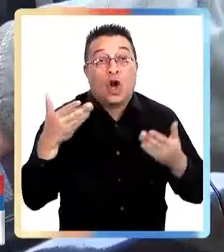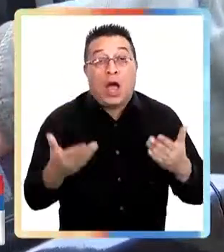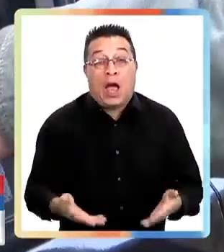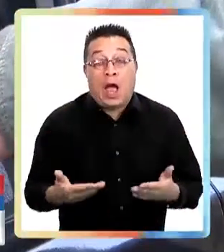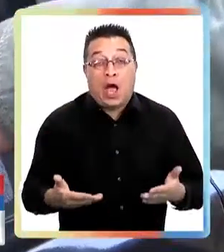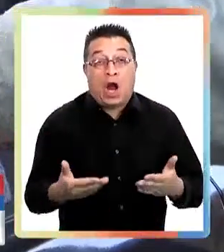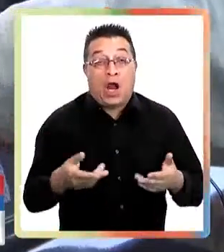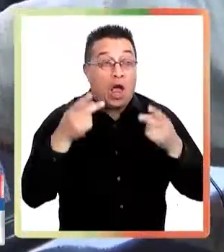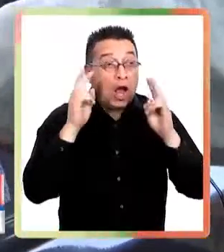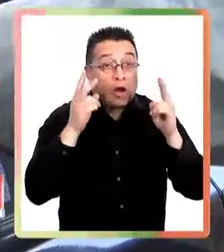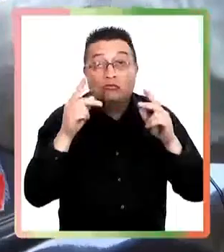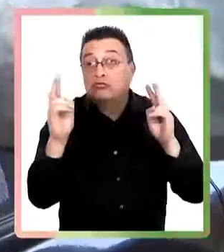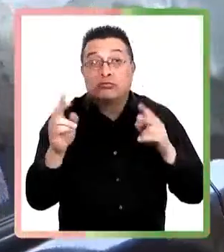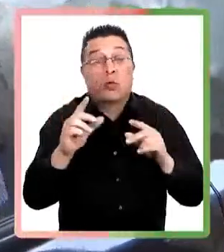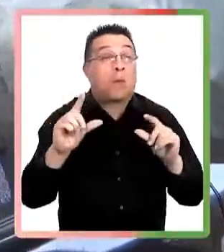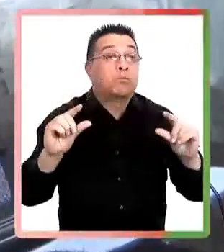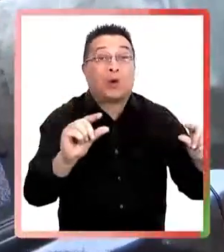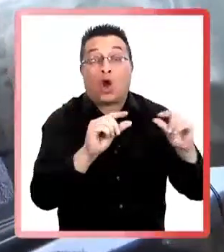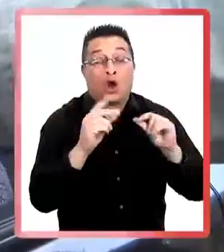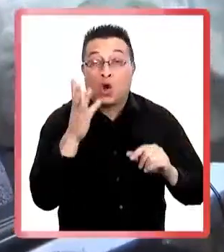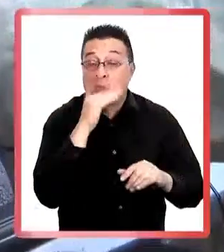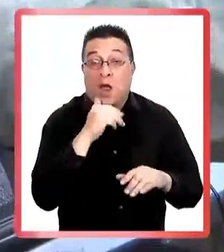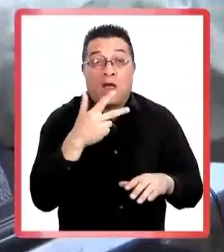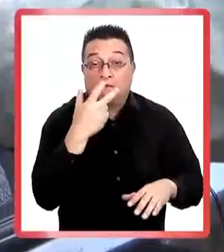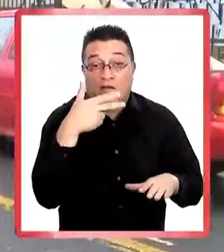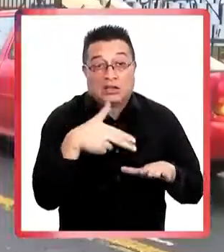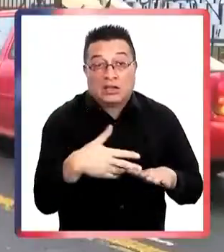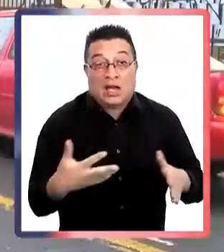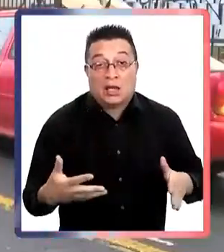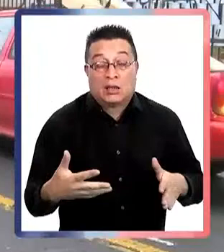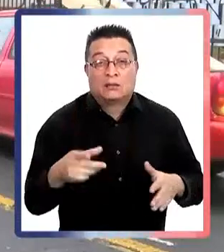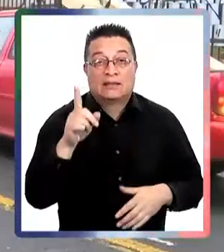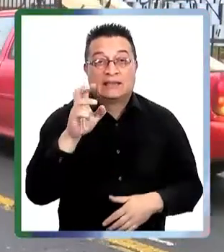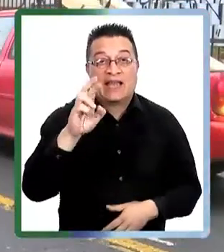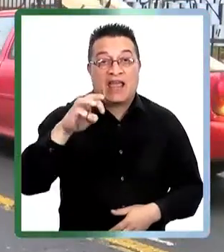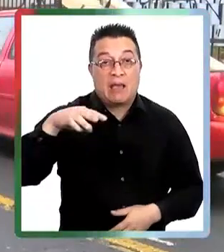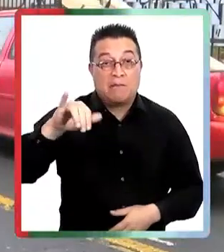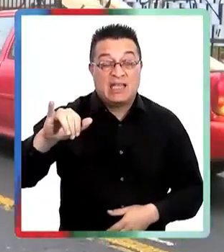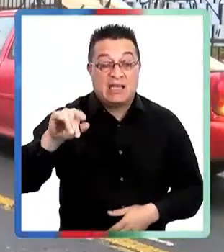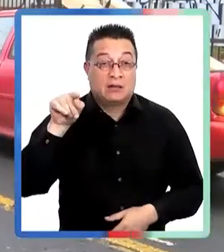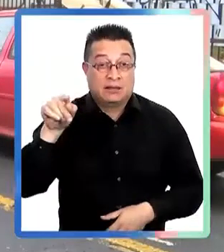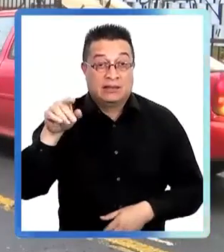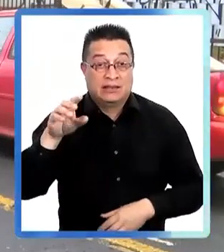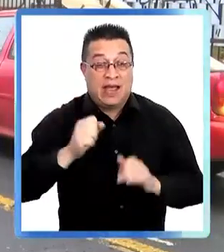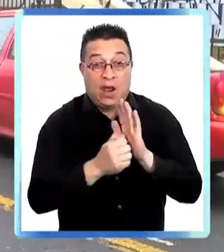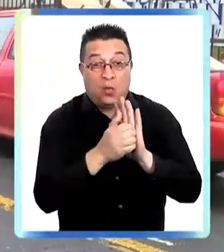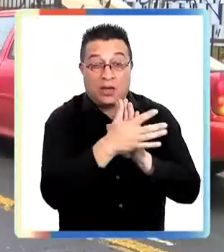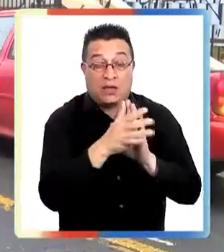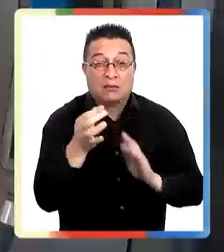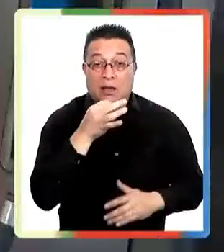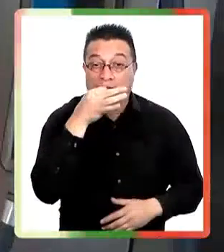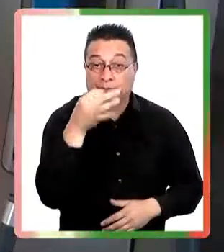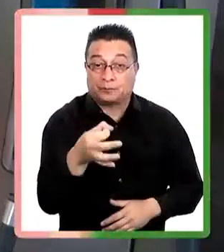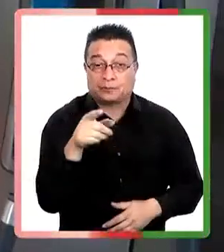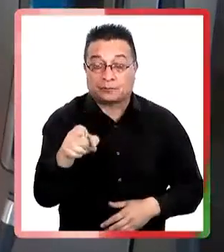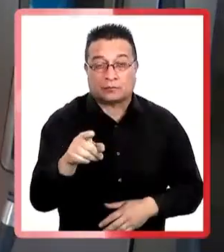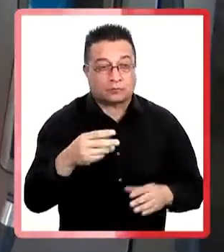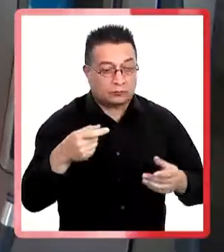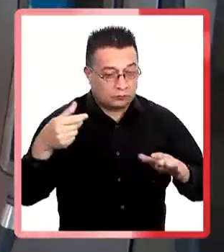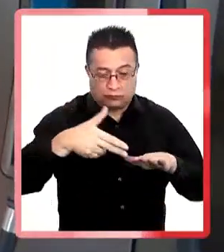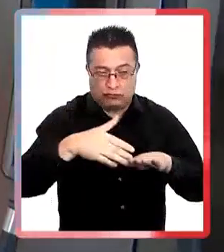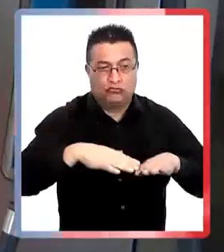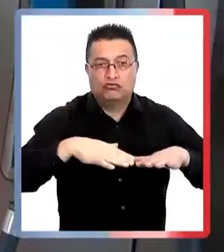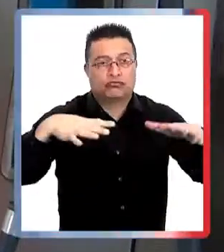momento la locomoción está lenta porque no hay gasolina. La Seremi de Energía de la Araucanía expresó que el abastecimiento se